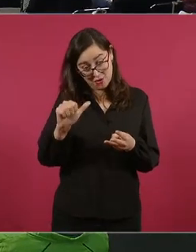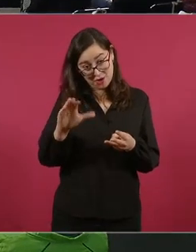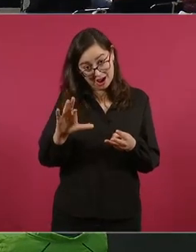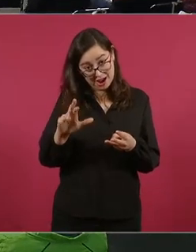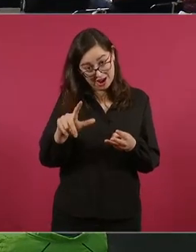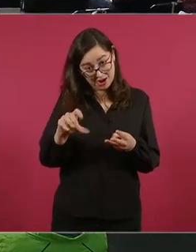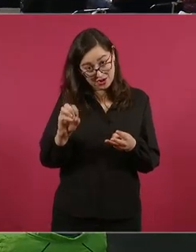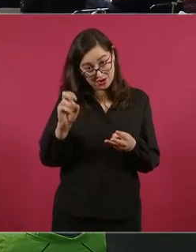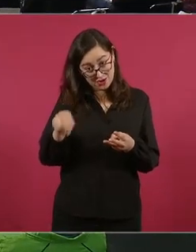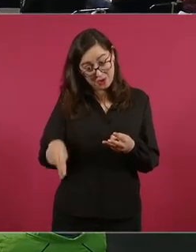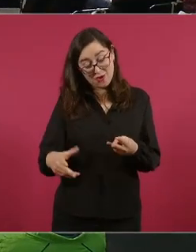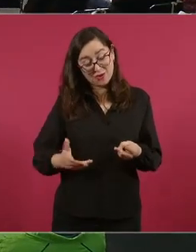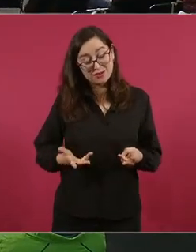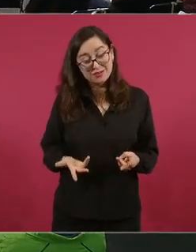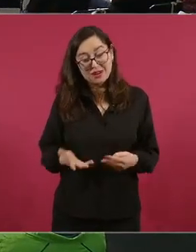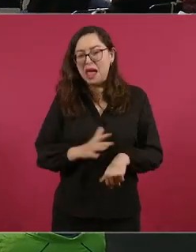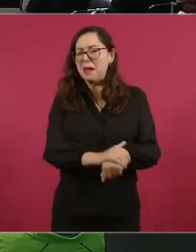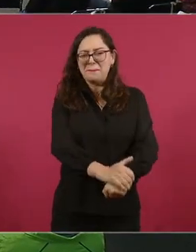Sí,